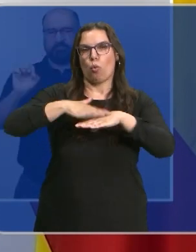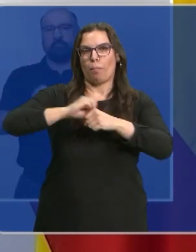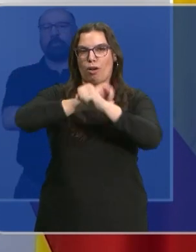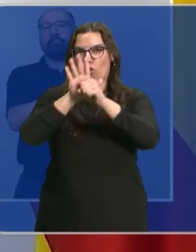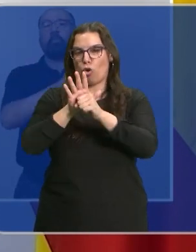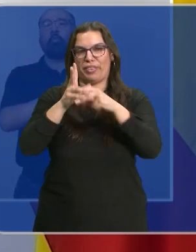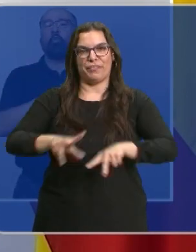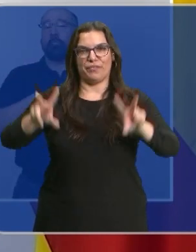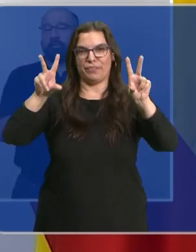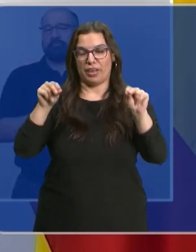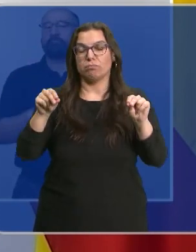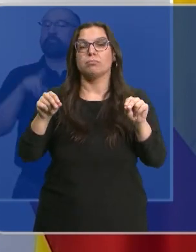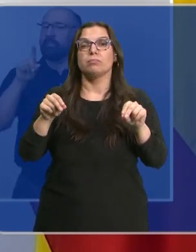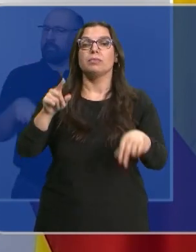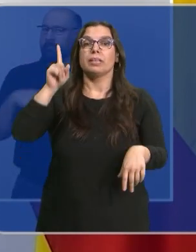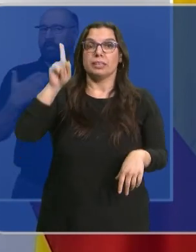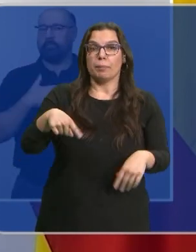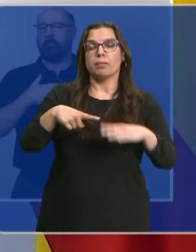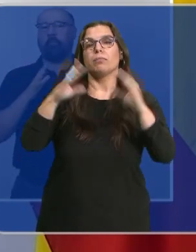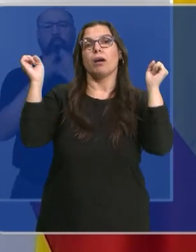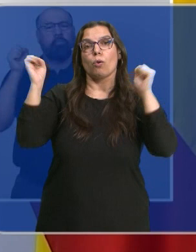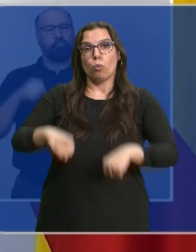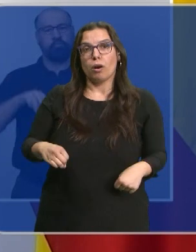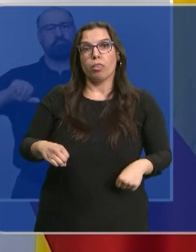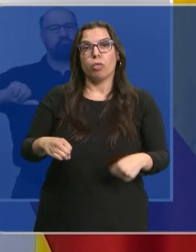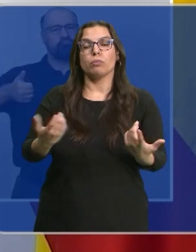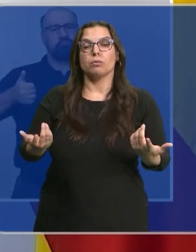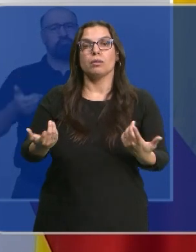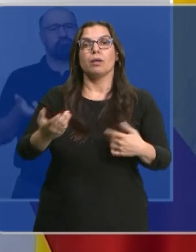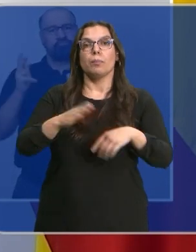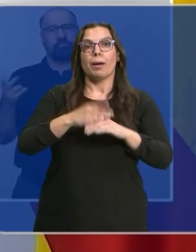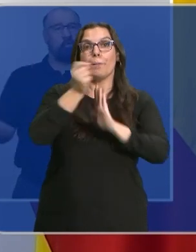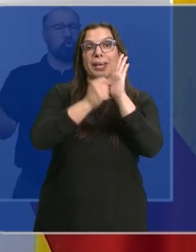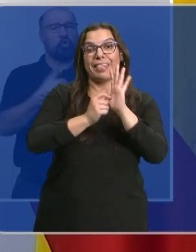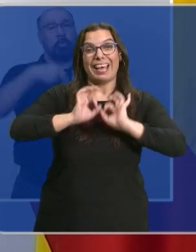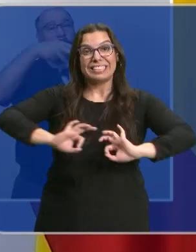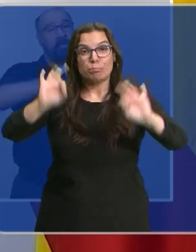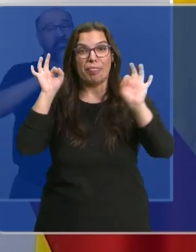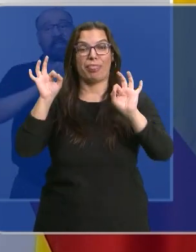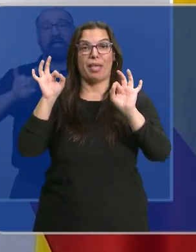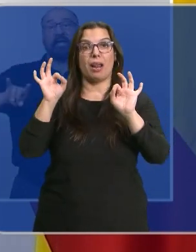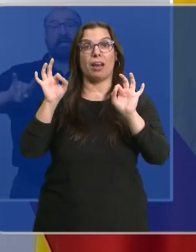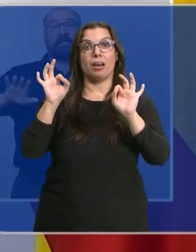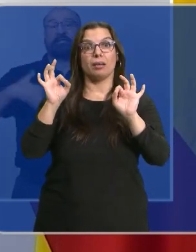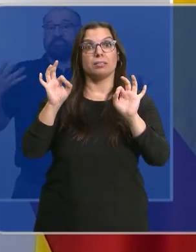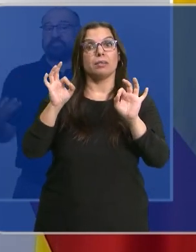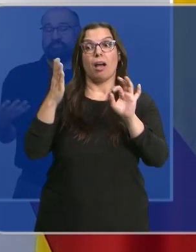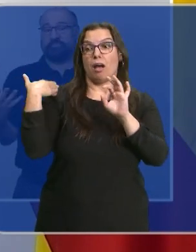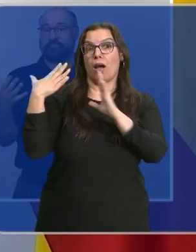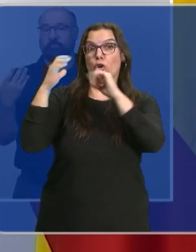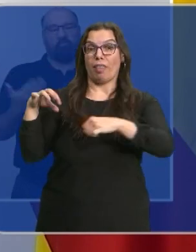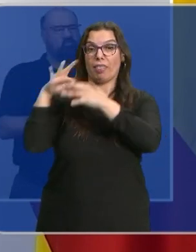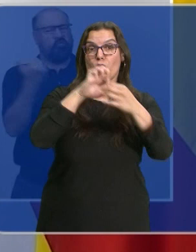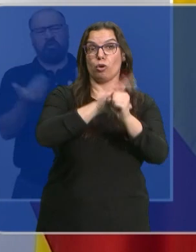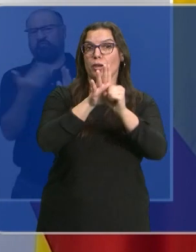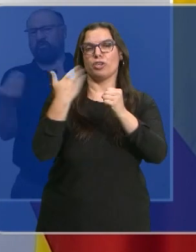-19, así como también hemos dado acuerdo para que además decaigan todas las medidas extraordinarias que hubieran sido acordadas